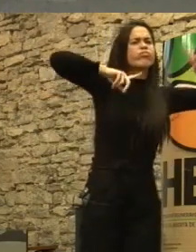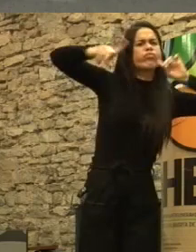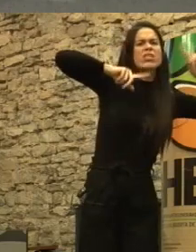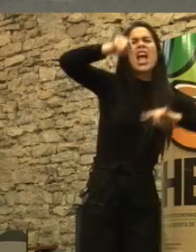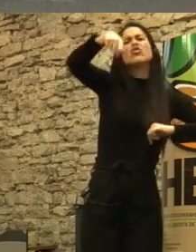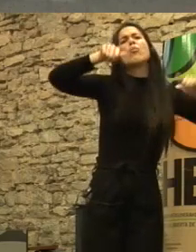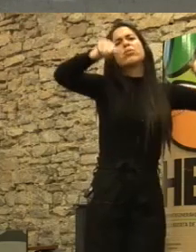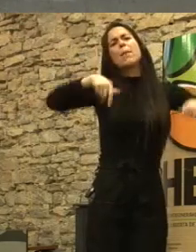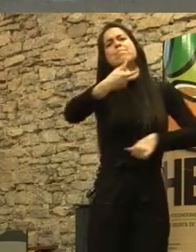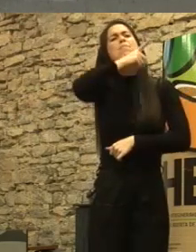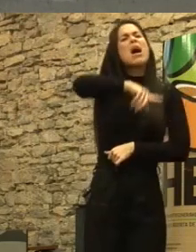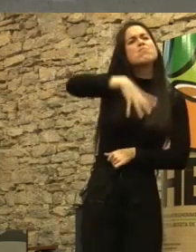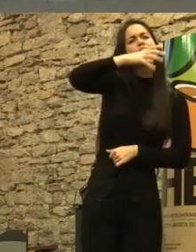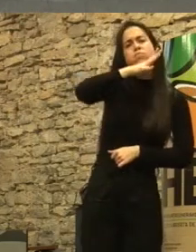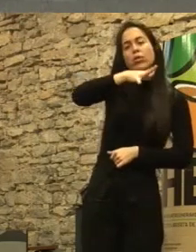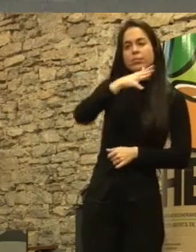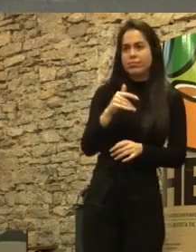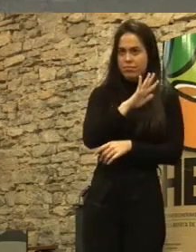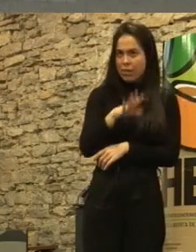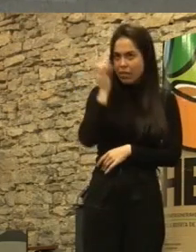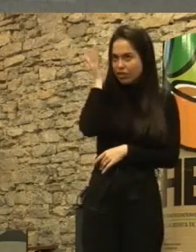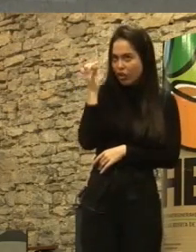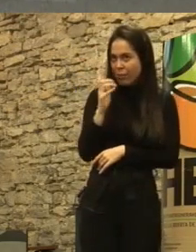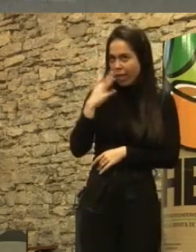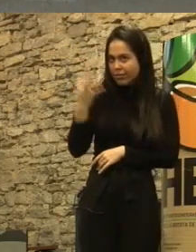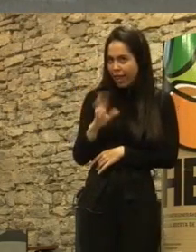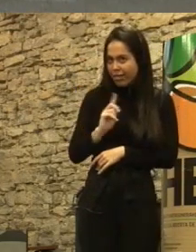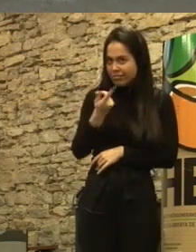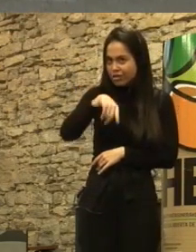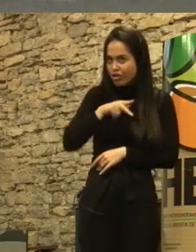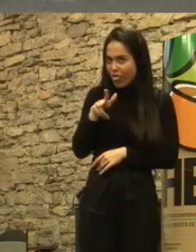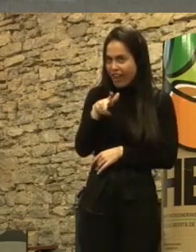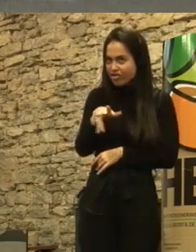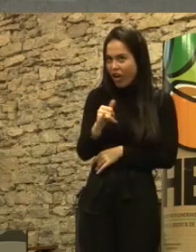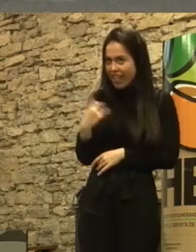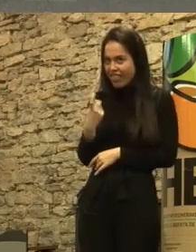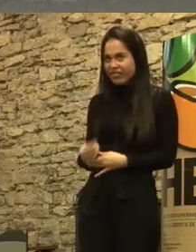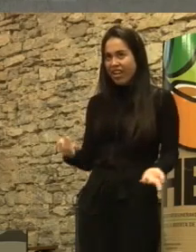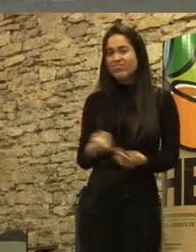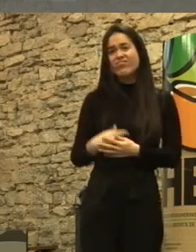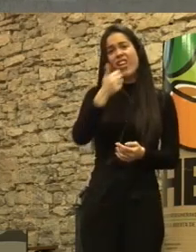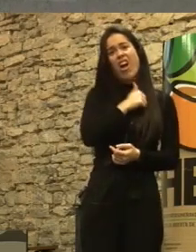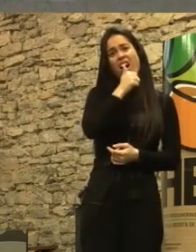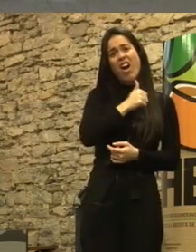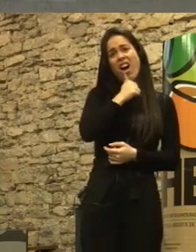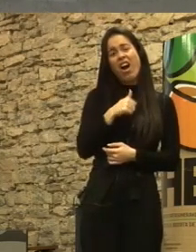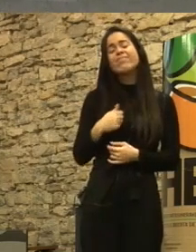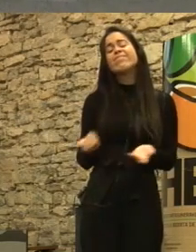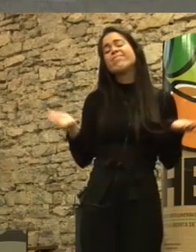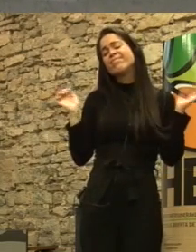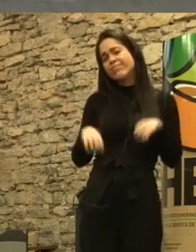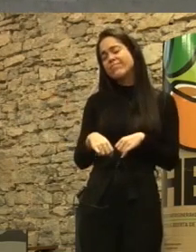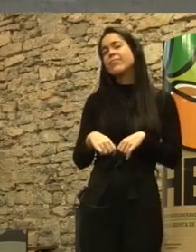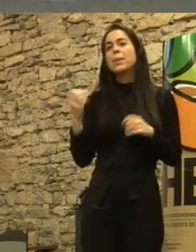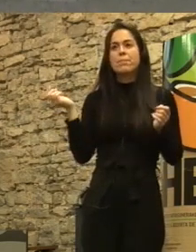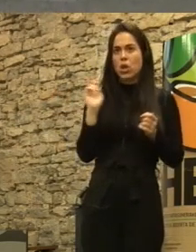está mal, y por... Bueno, parece una tontería, pero no lo es. De verdad que tenemos derecho y tenemos que aprender a exigirlo. Y es donde entra también ese cansinismo. Manda